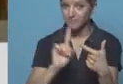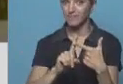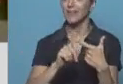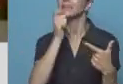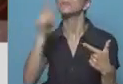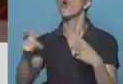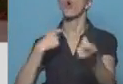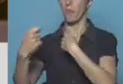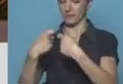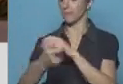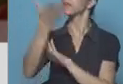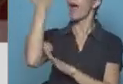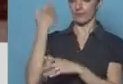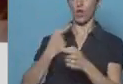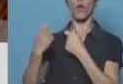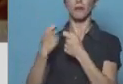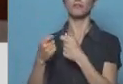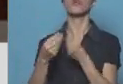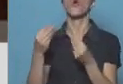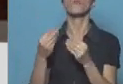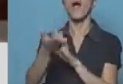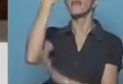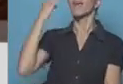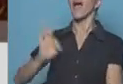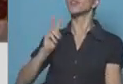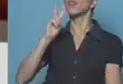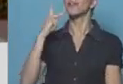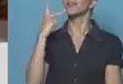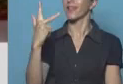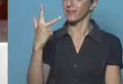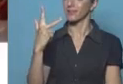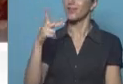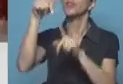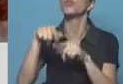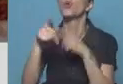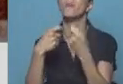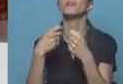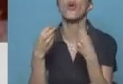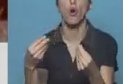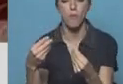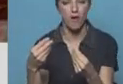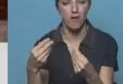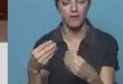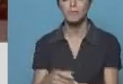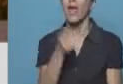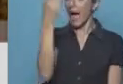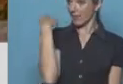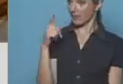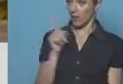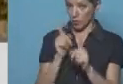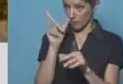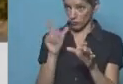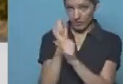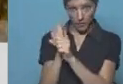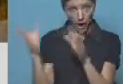sos comerciante y tenías un comercio, ¿cómo era tu comercio en el año 2003 y cómo es ahora? Si tenías un empleado, ¿cuántos empleados tenés ahora? Si